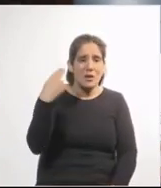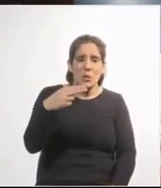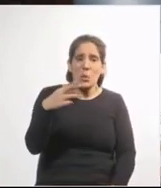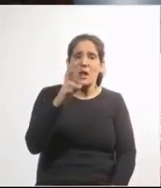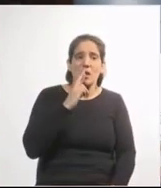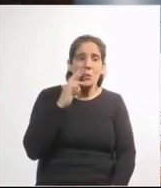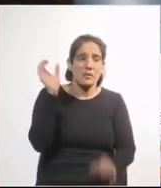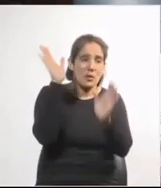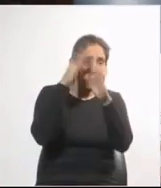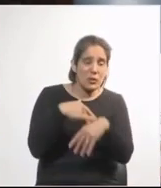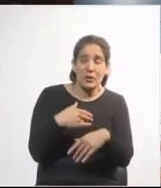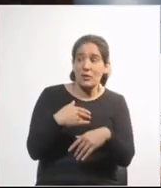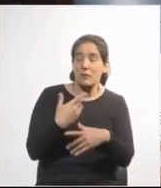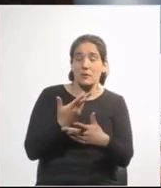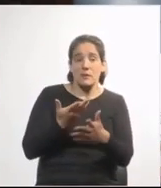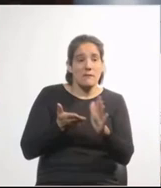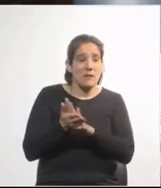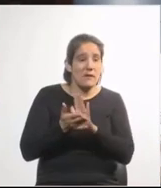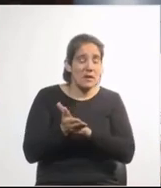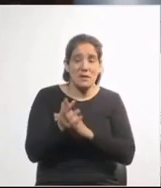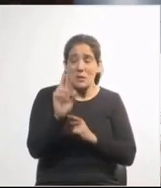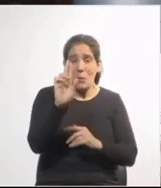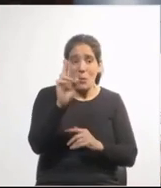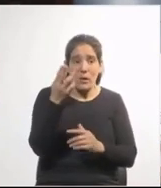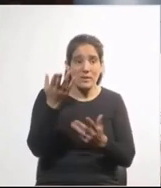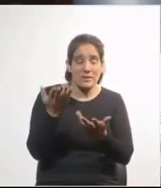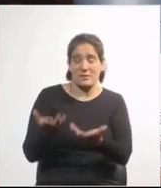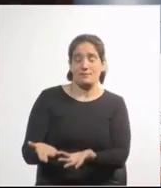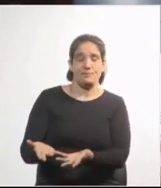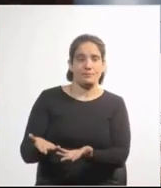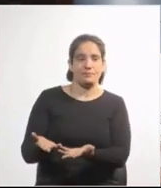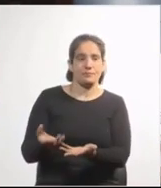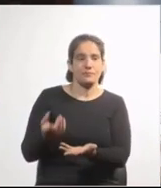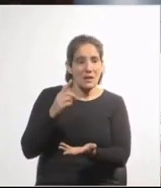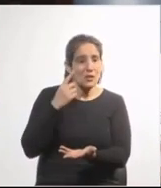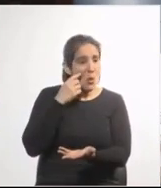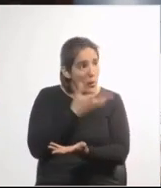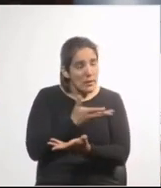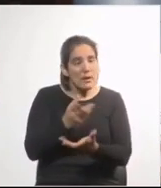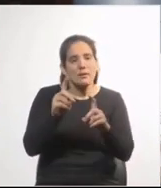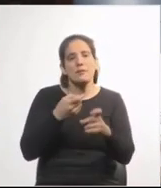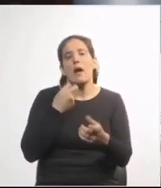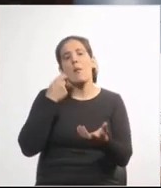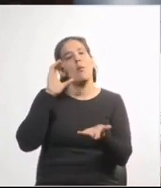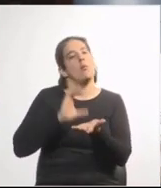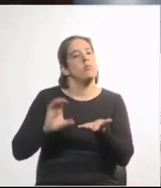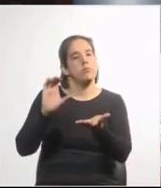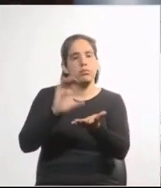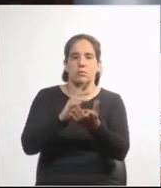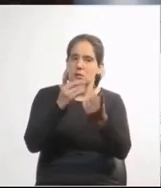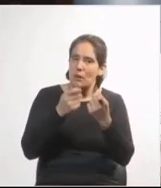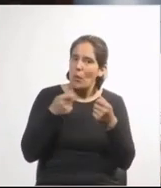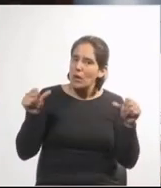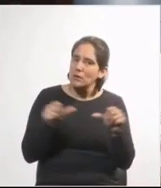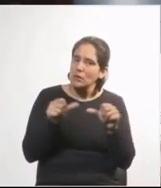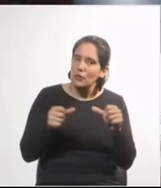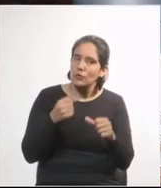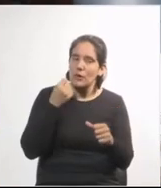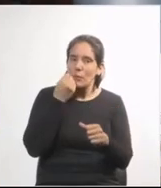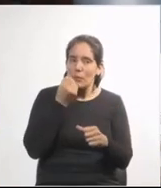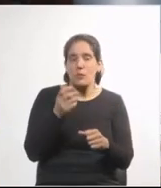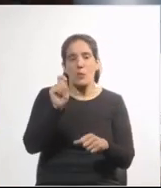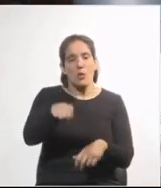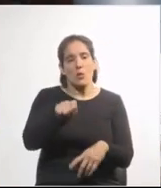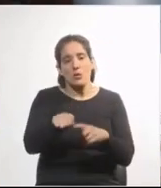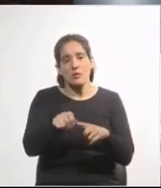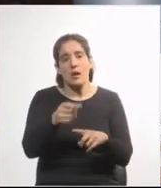las respuestas adecuadas, hacían necesaria la asignación de recursos, como acceder al pedido del Poder